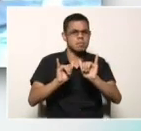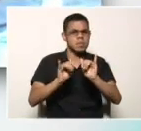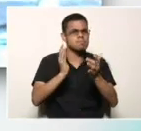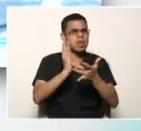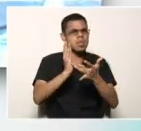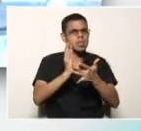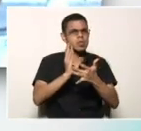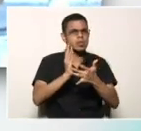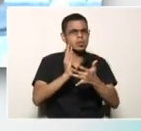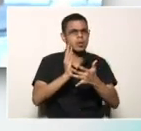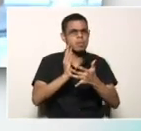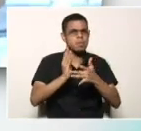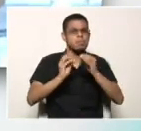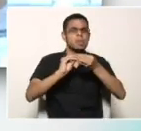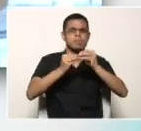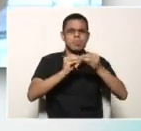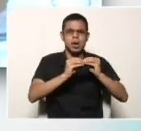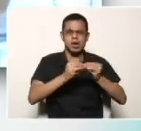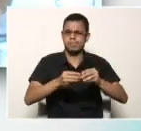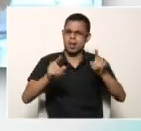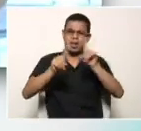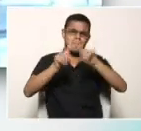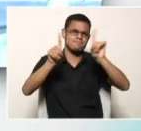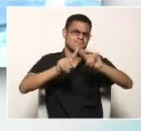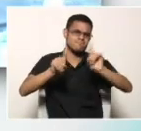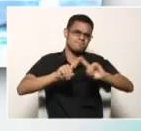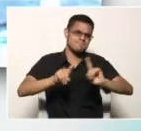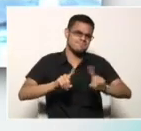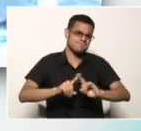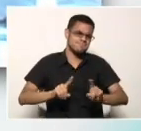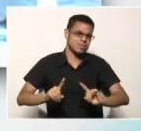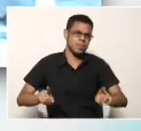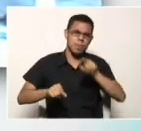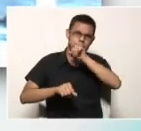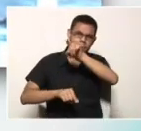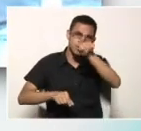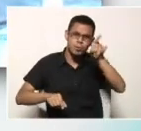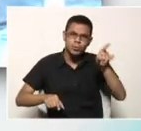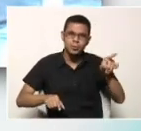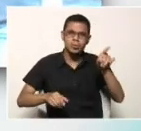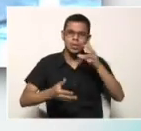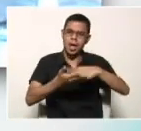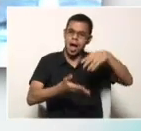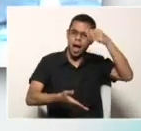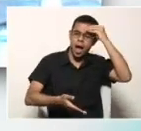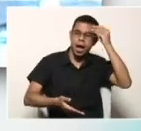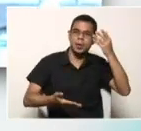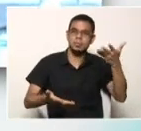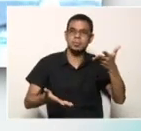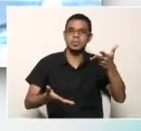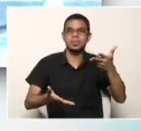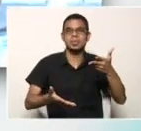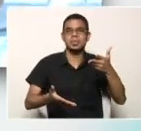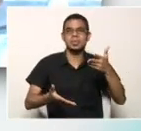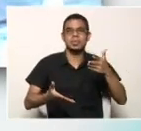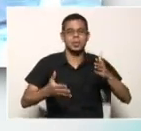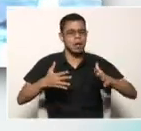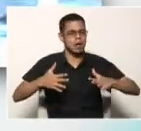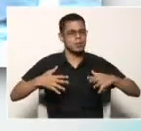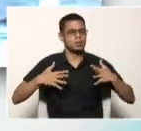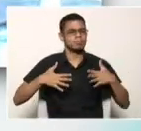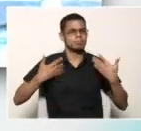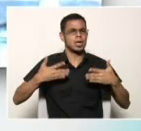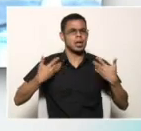estar reparando diferentes equipos electrodomésticos para que ustedes puedan aprender de una manera divertida, de una